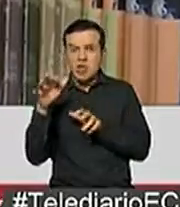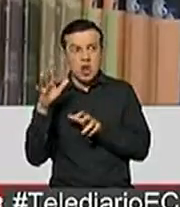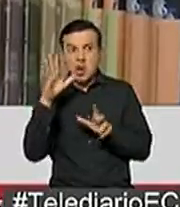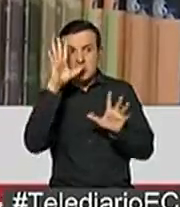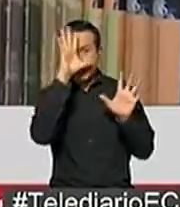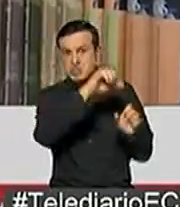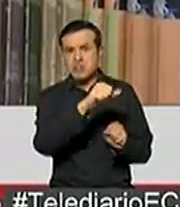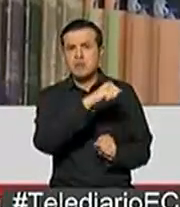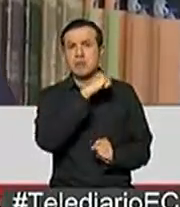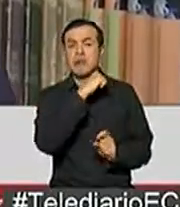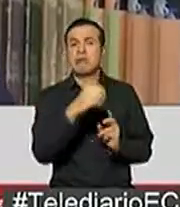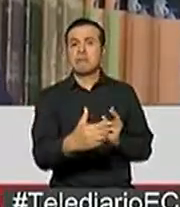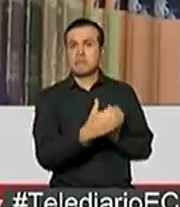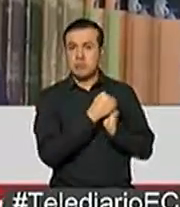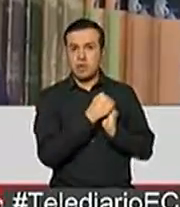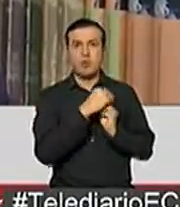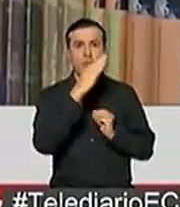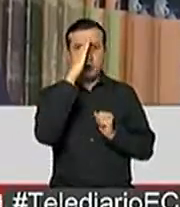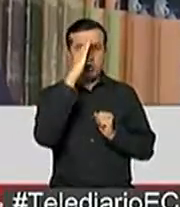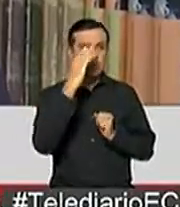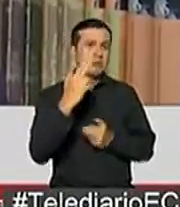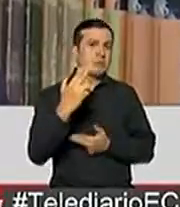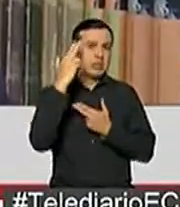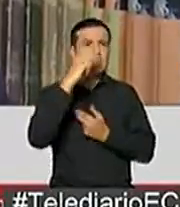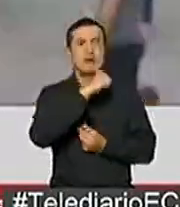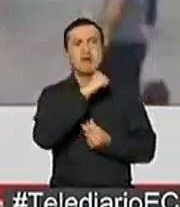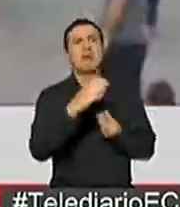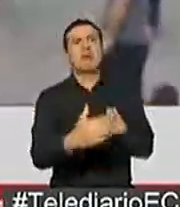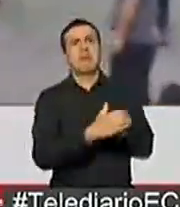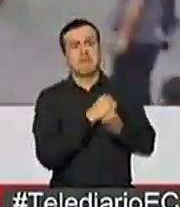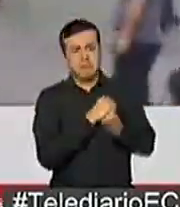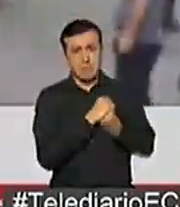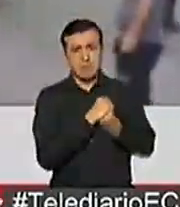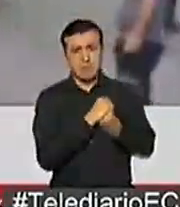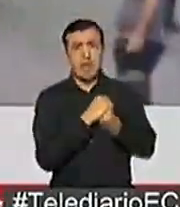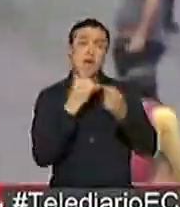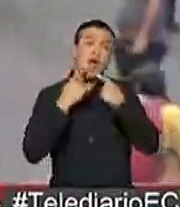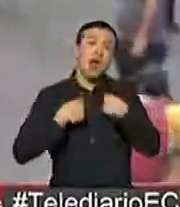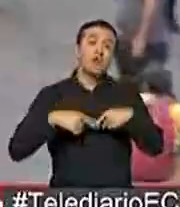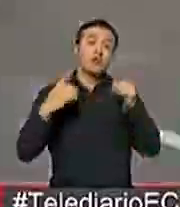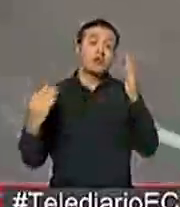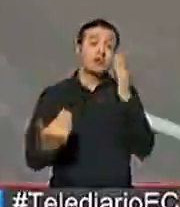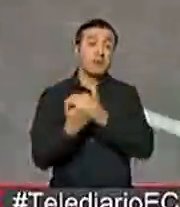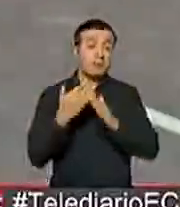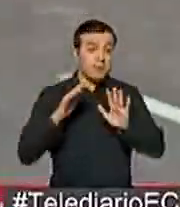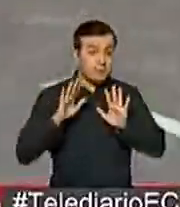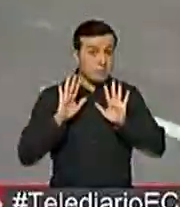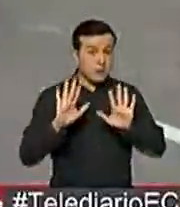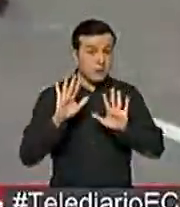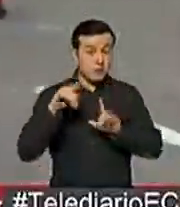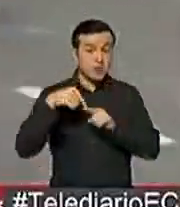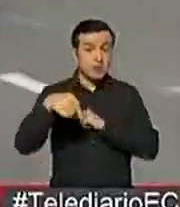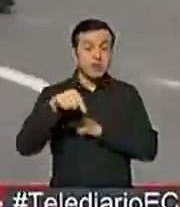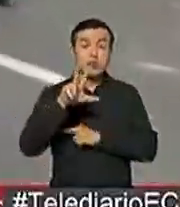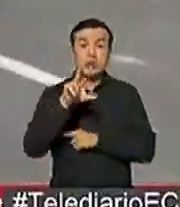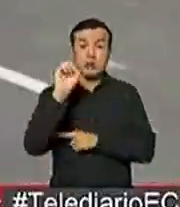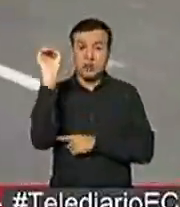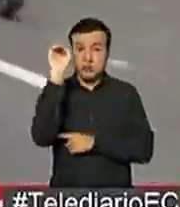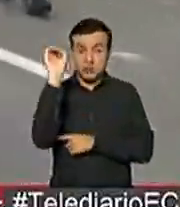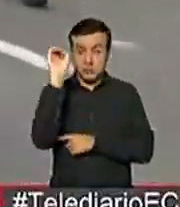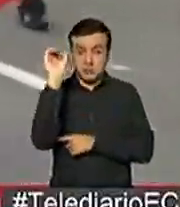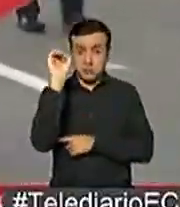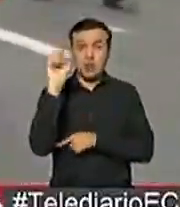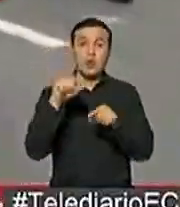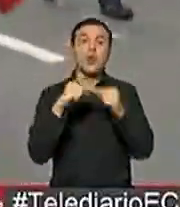penal secuestro a policías secuestro a militares ante el anuncio de un nuevo paro convocado para el 30 de octubre por